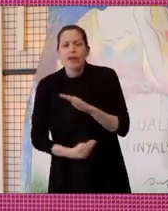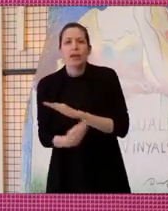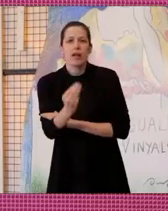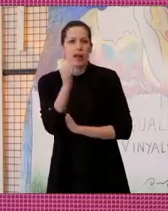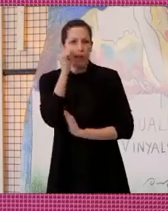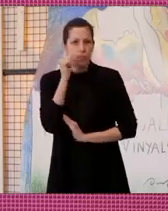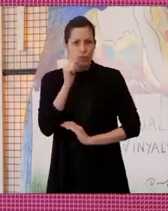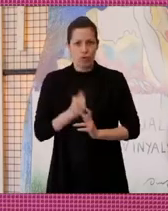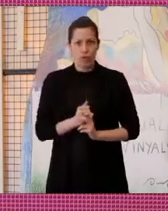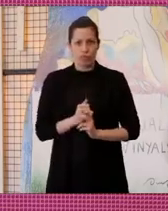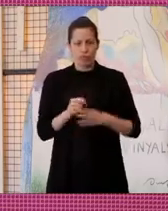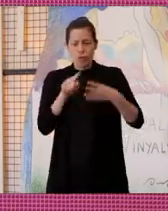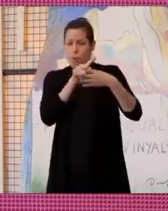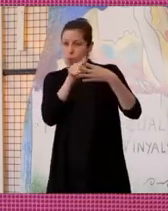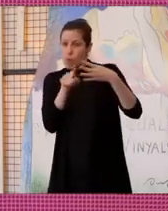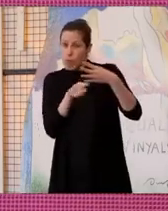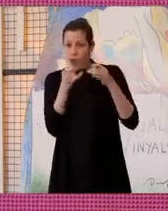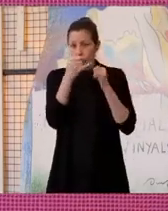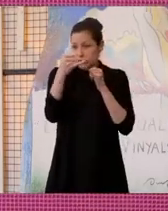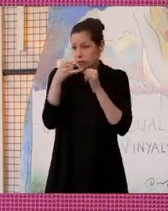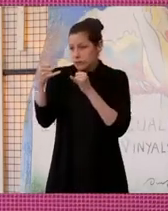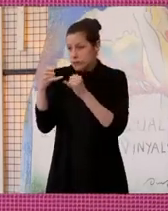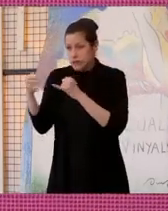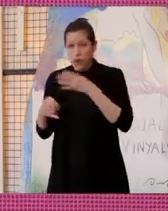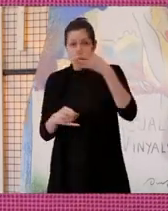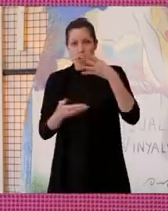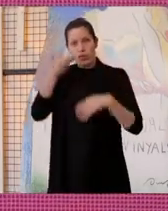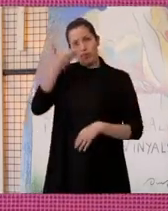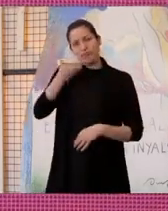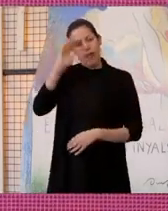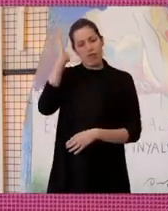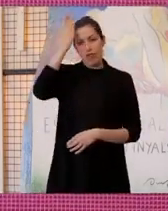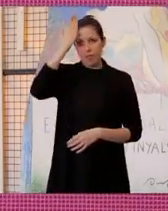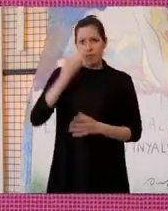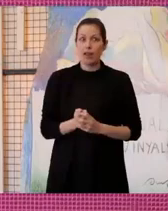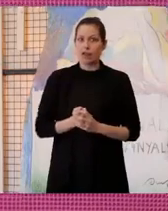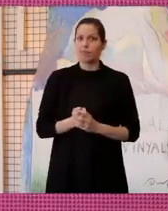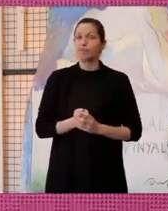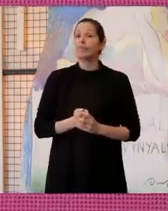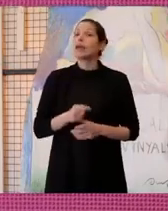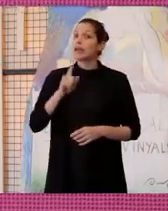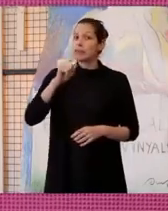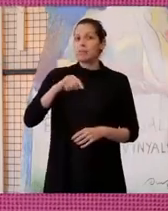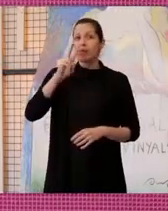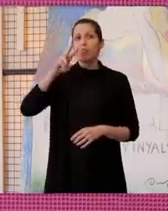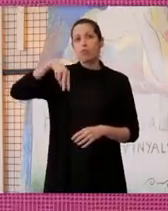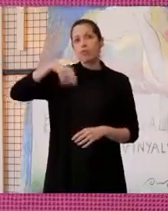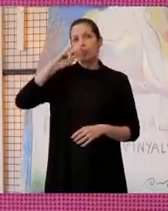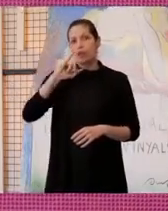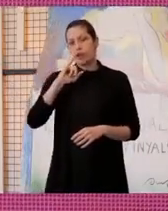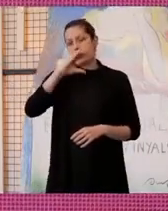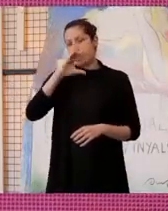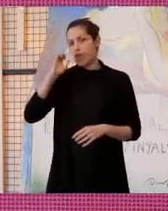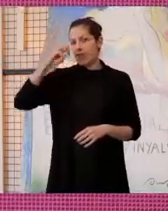serían los cuatro líneas de trabajo fundamentales de unifem hay que tener en cuenta que unifen era un fondo de desarrollo